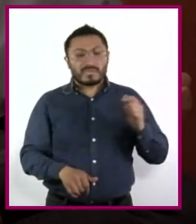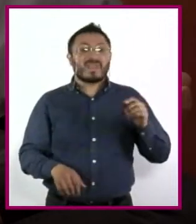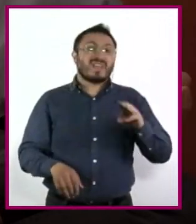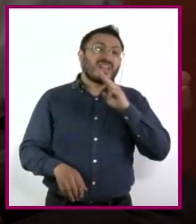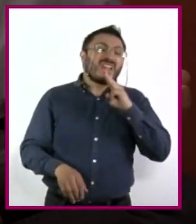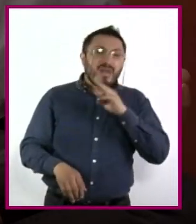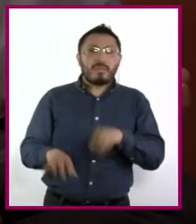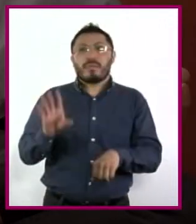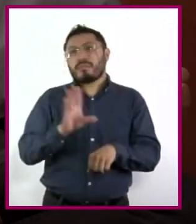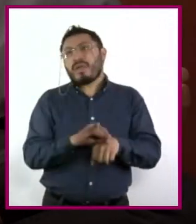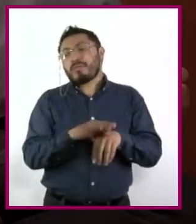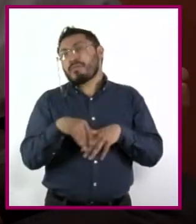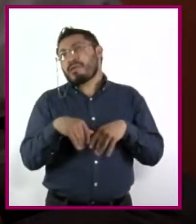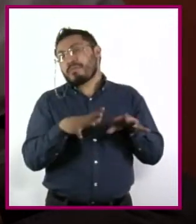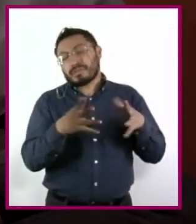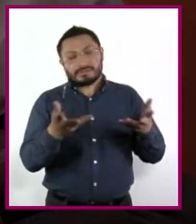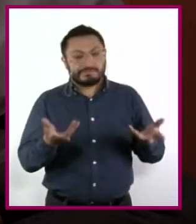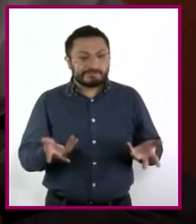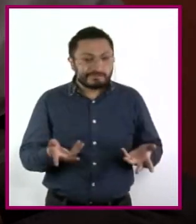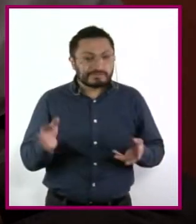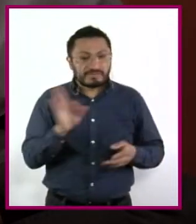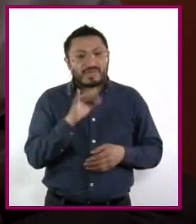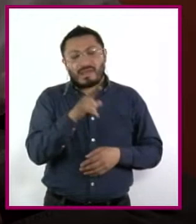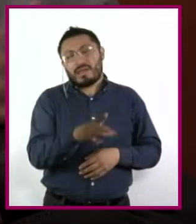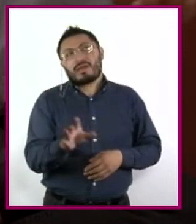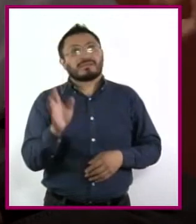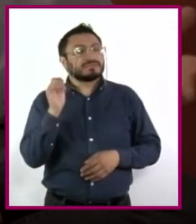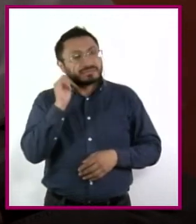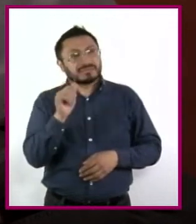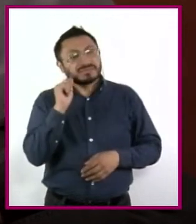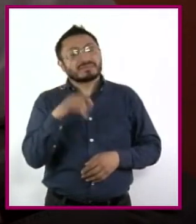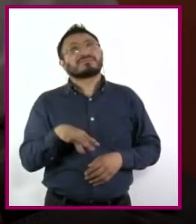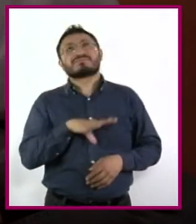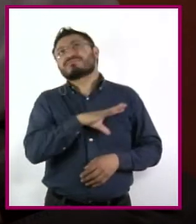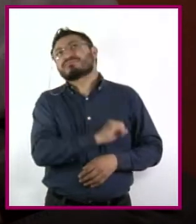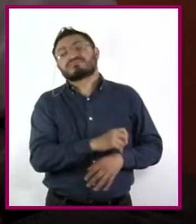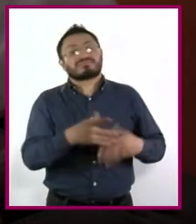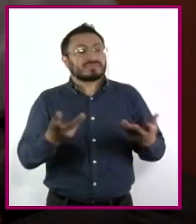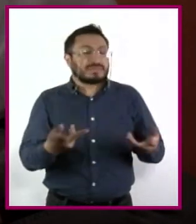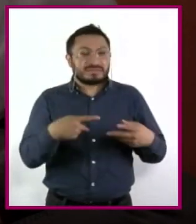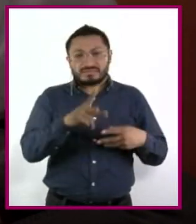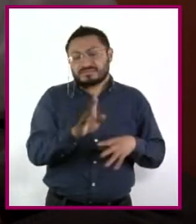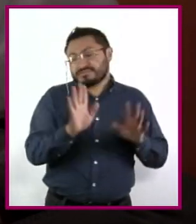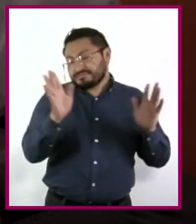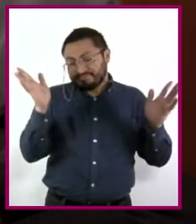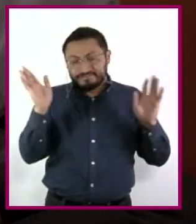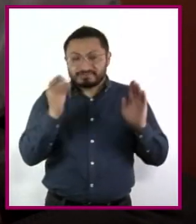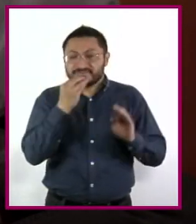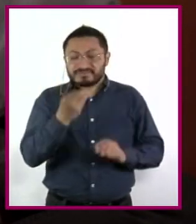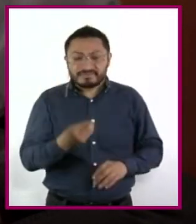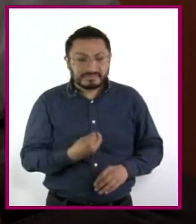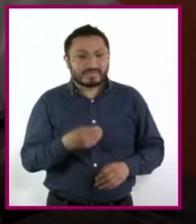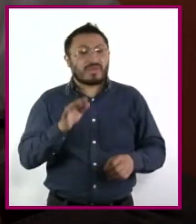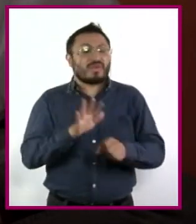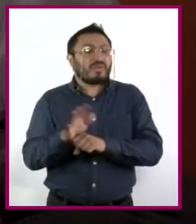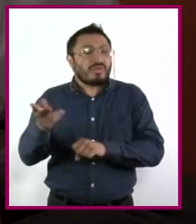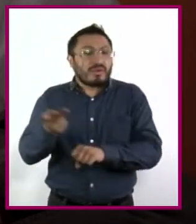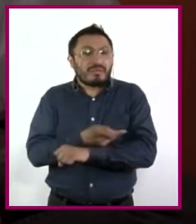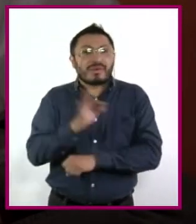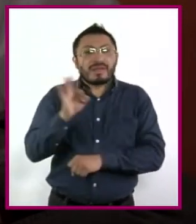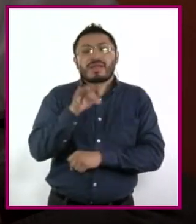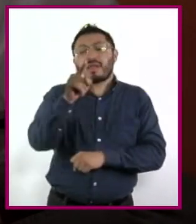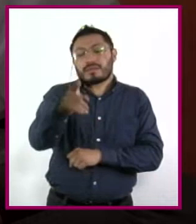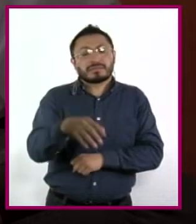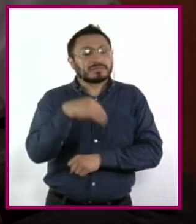lo deja. Seguro es el consentido, pero bueno, en fin, regresemos al punto. ¿Qué pasaría si tú tratas